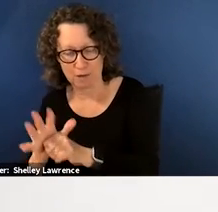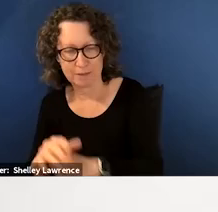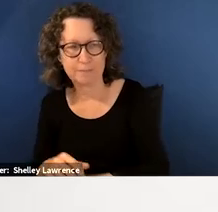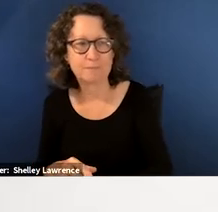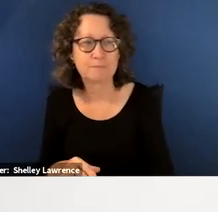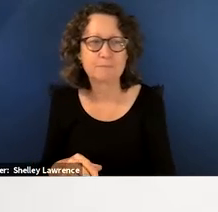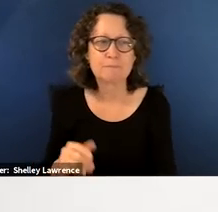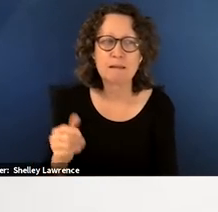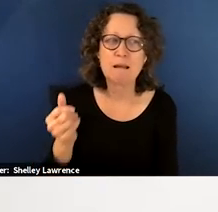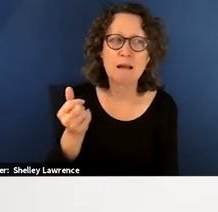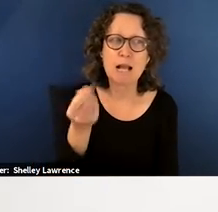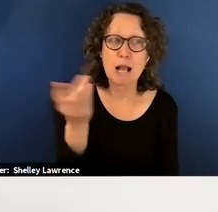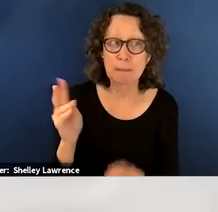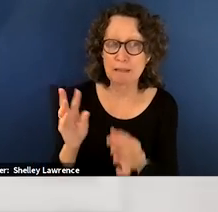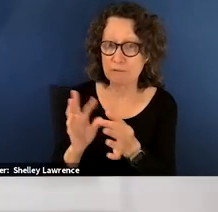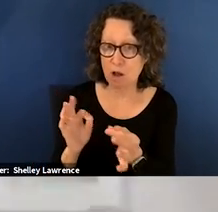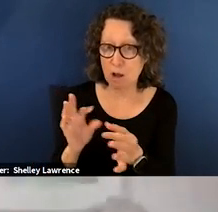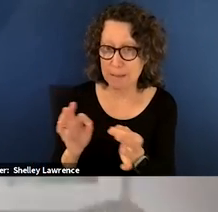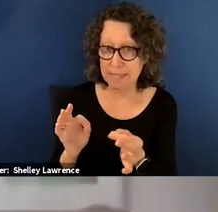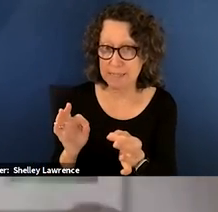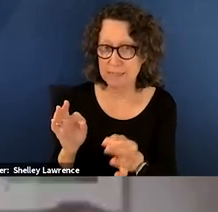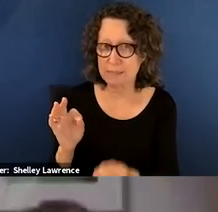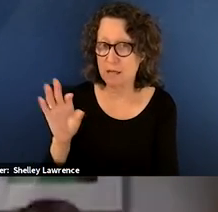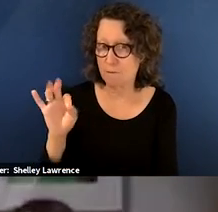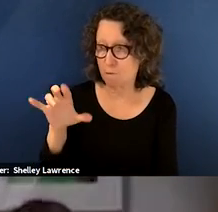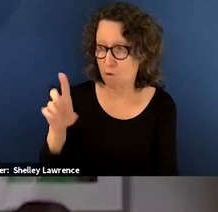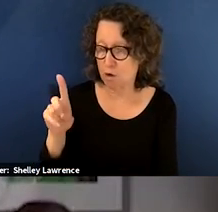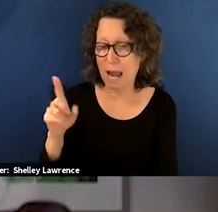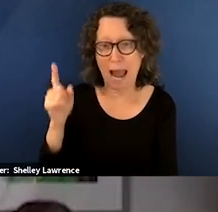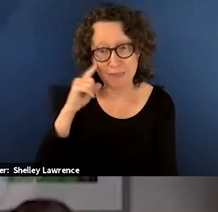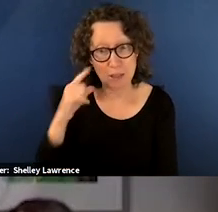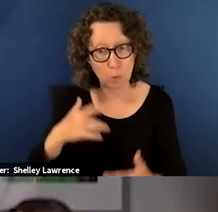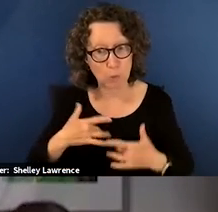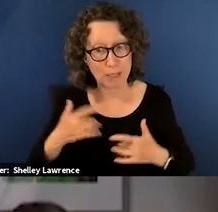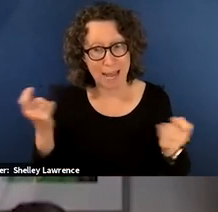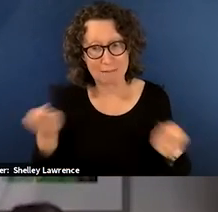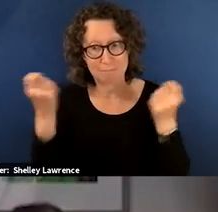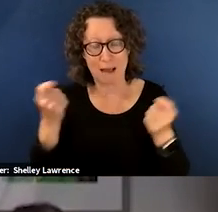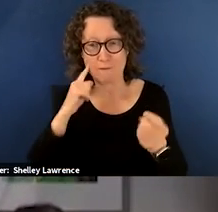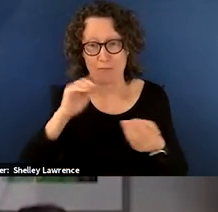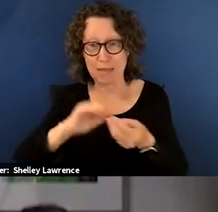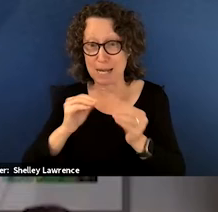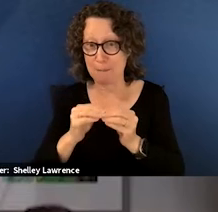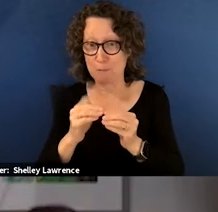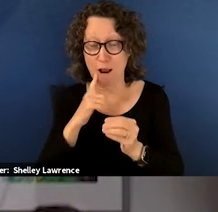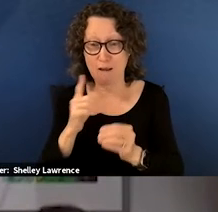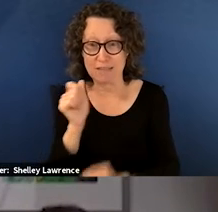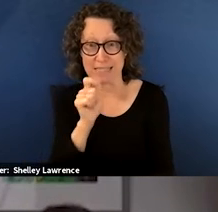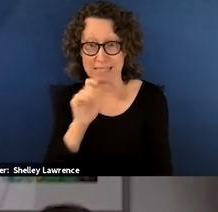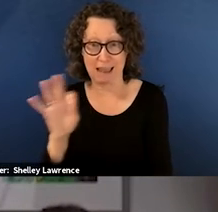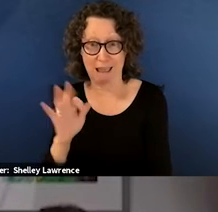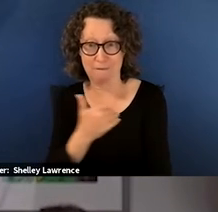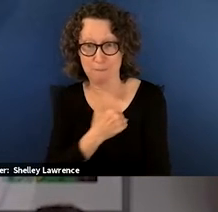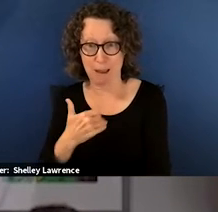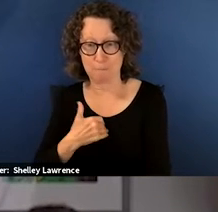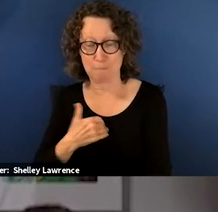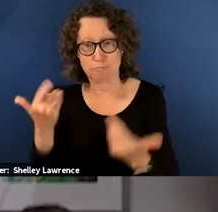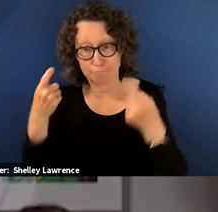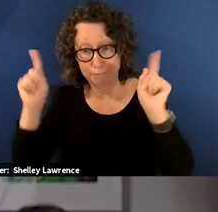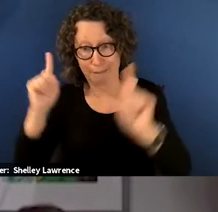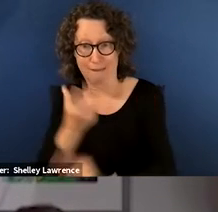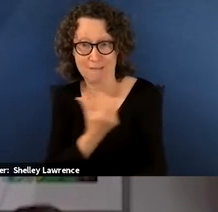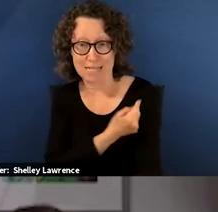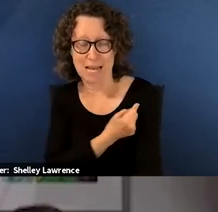Gracias. Tengo un par de comentarios. Uno, me parece que hay motivo de celebración por el número en aumento de